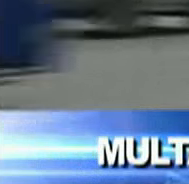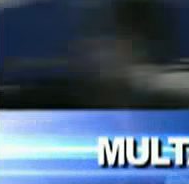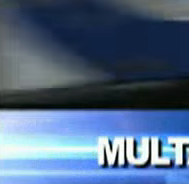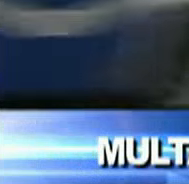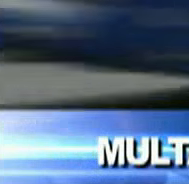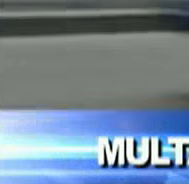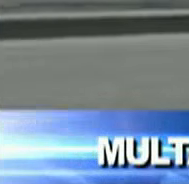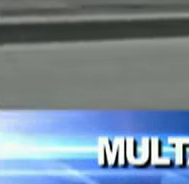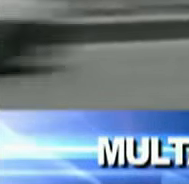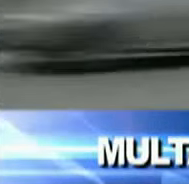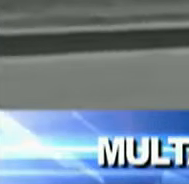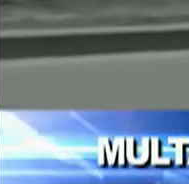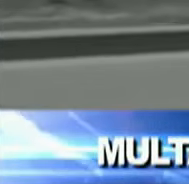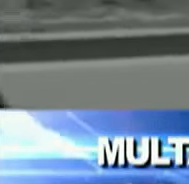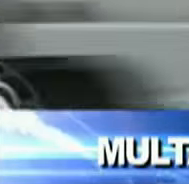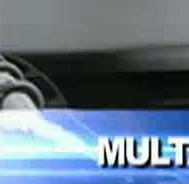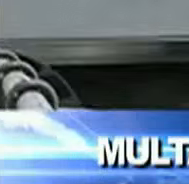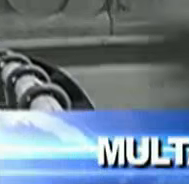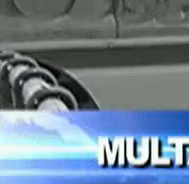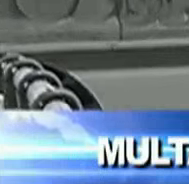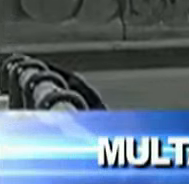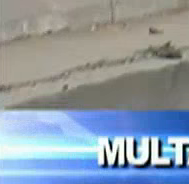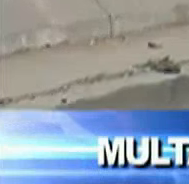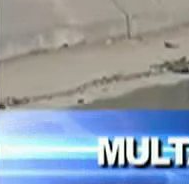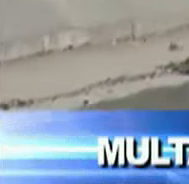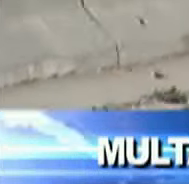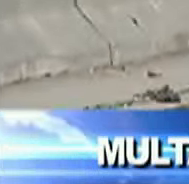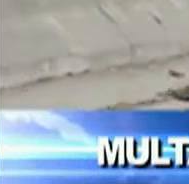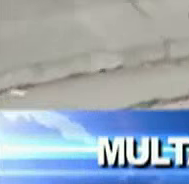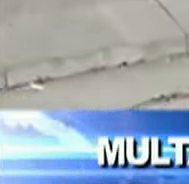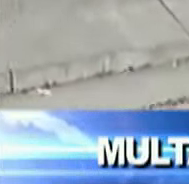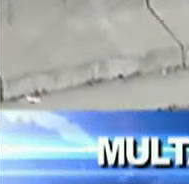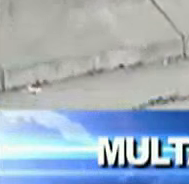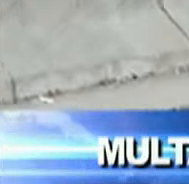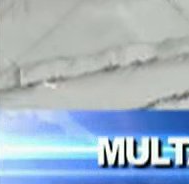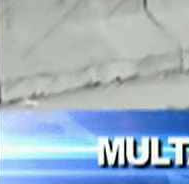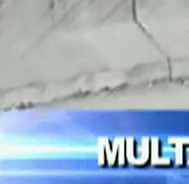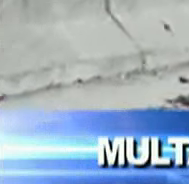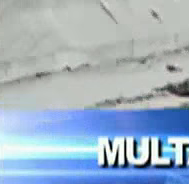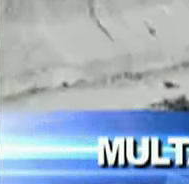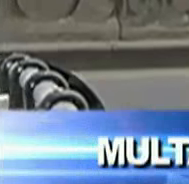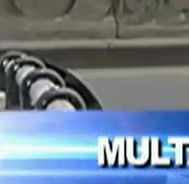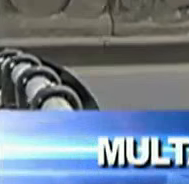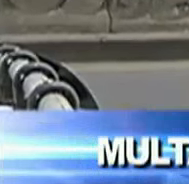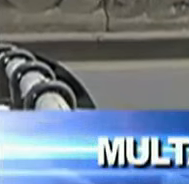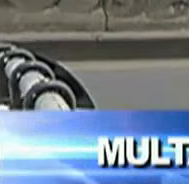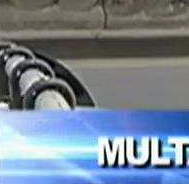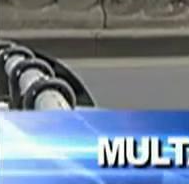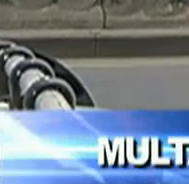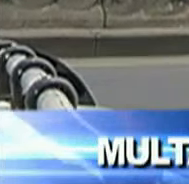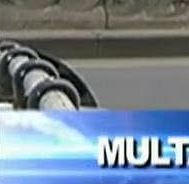usen el paso peatonal. Estaremos en vivo junto a la comunidad desde el lugar de los hechos.